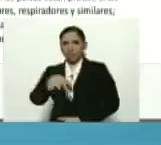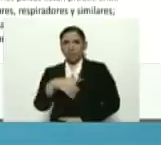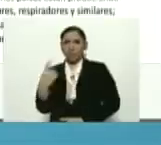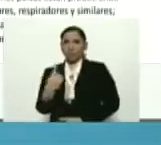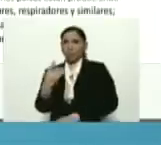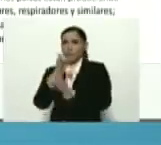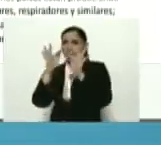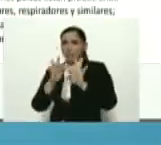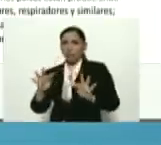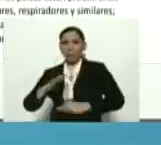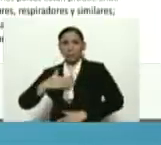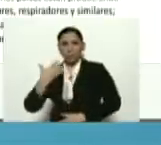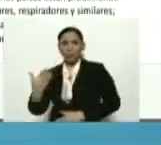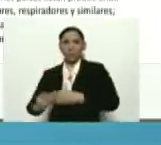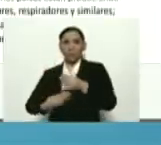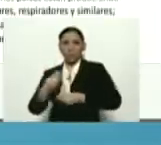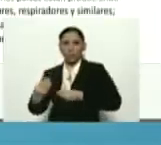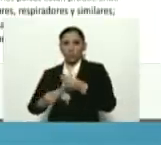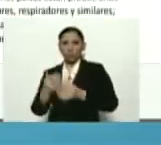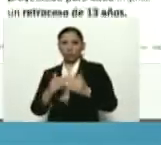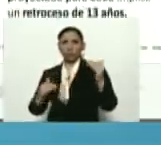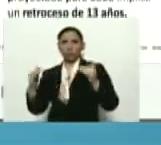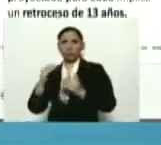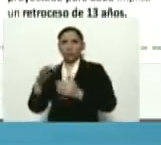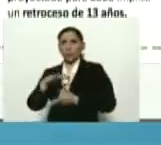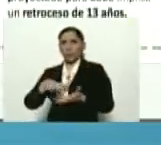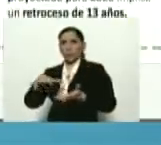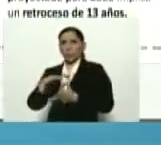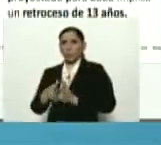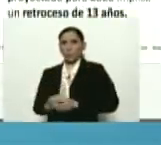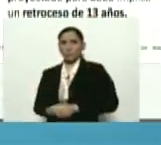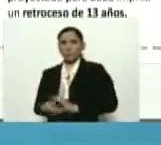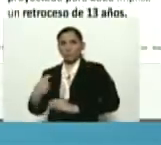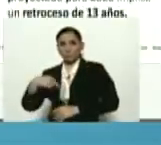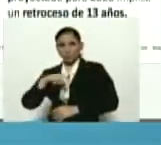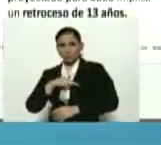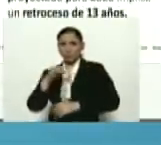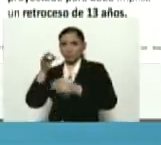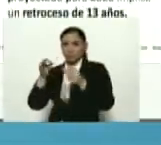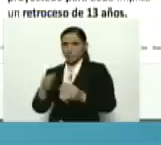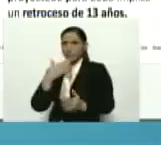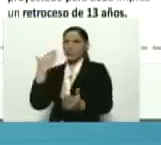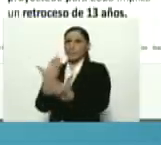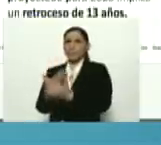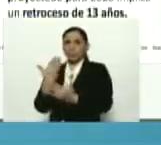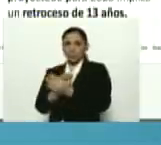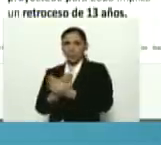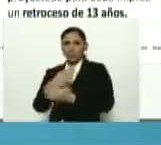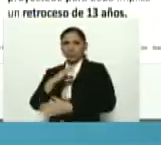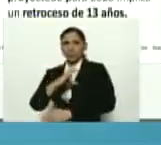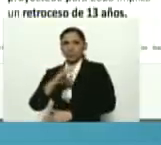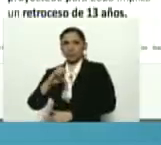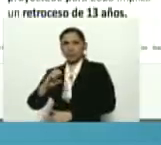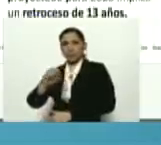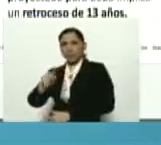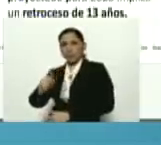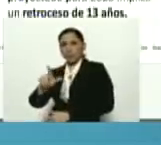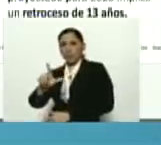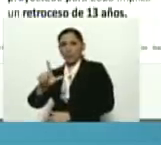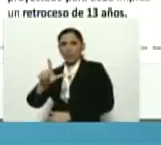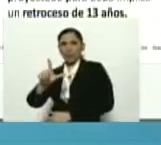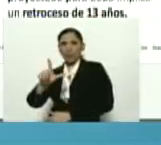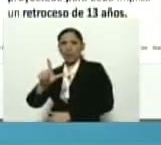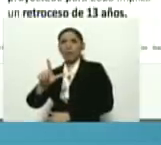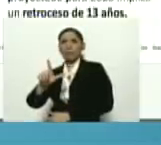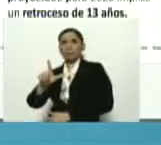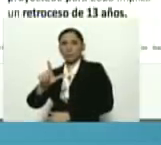manera que podemos realmente salir de esta crisis. Nosotros en realidad proponemos desde CEPAL la construcción de un